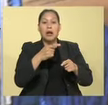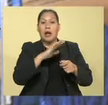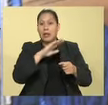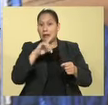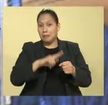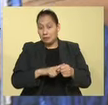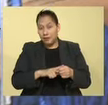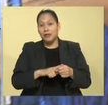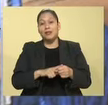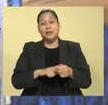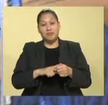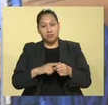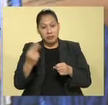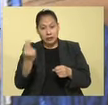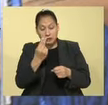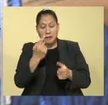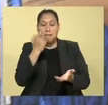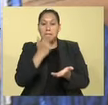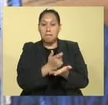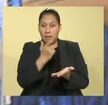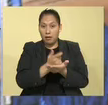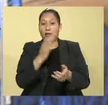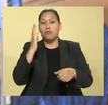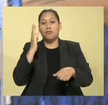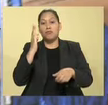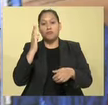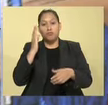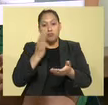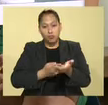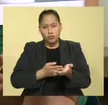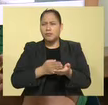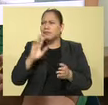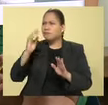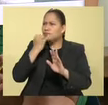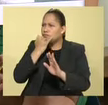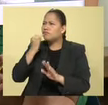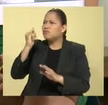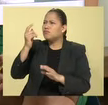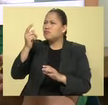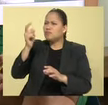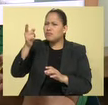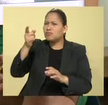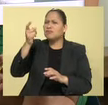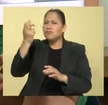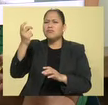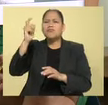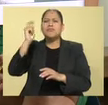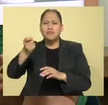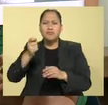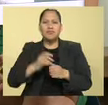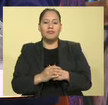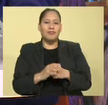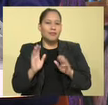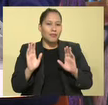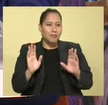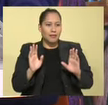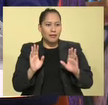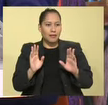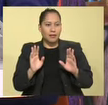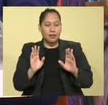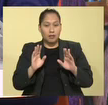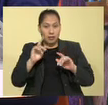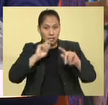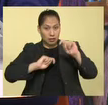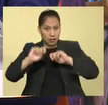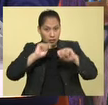obligado a la reparación del daño ahí entra Perdóname que te interrumpa ahí entran los este las